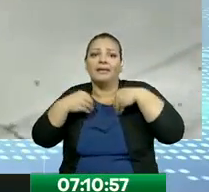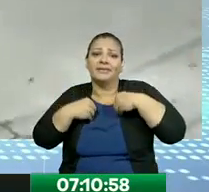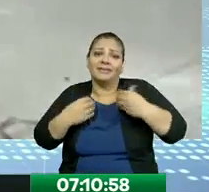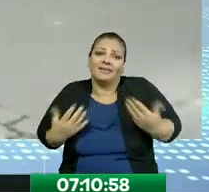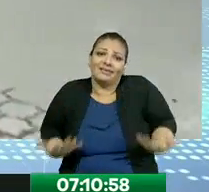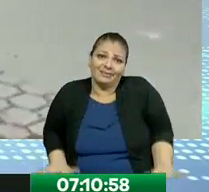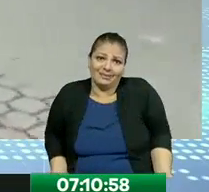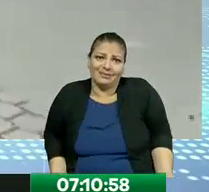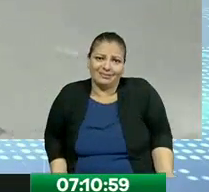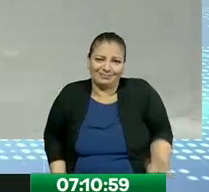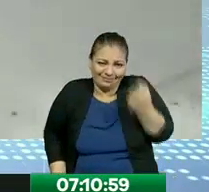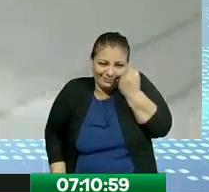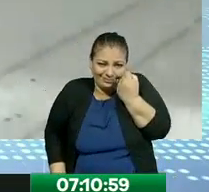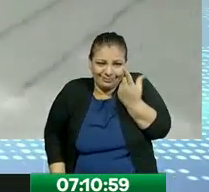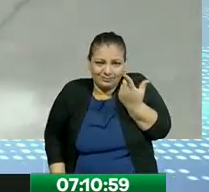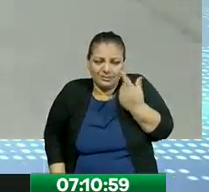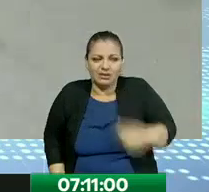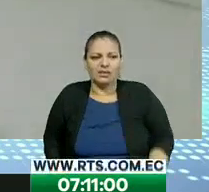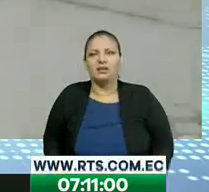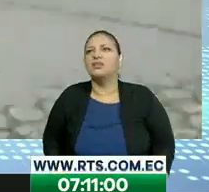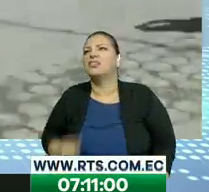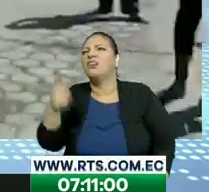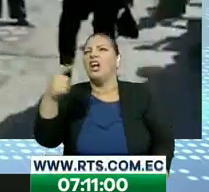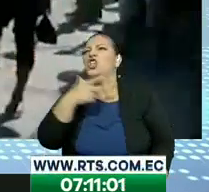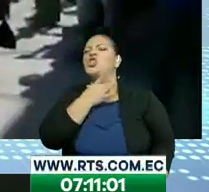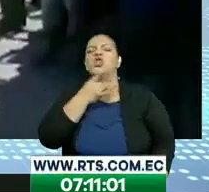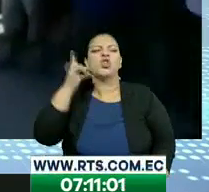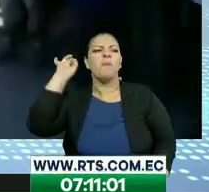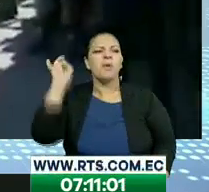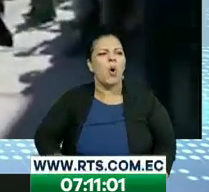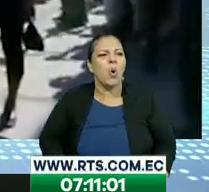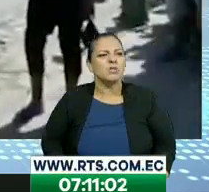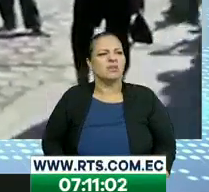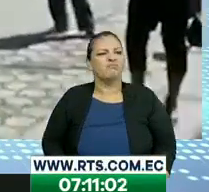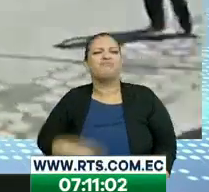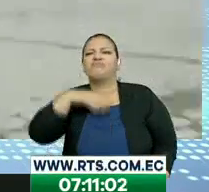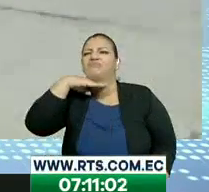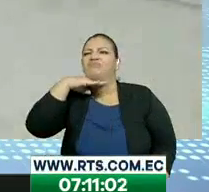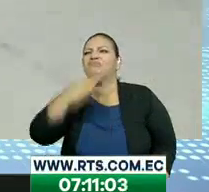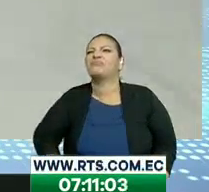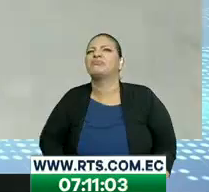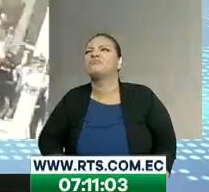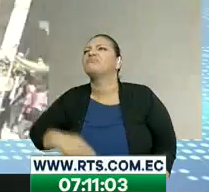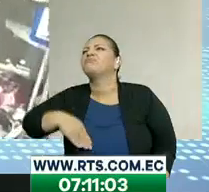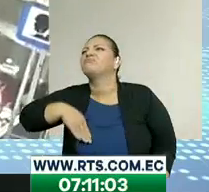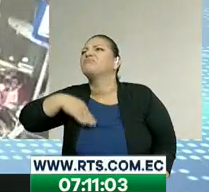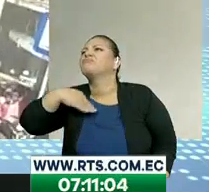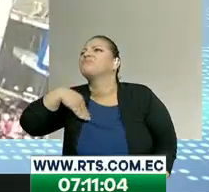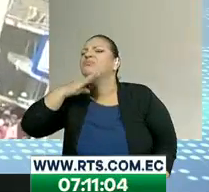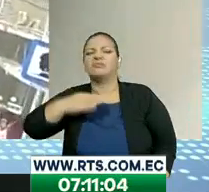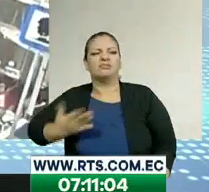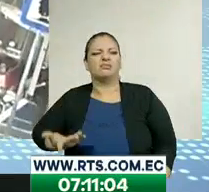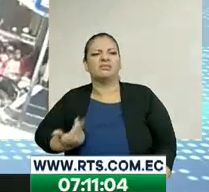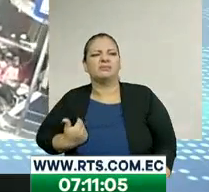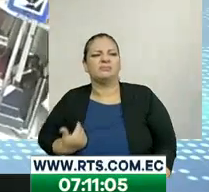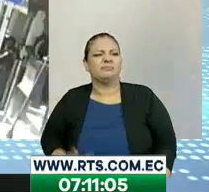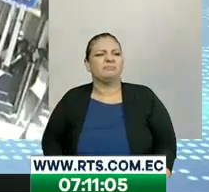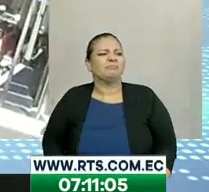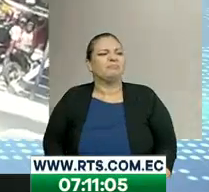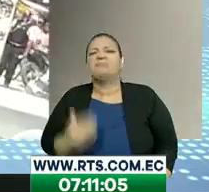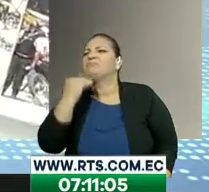están vigentes. No podemos, sobre pretexto de cualquier situación, hacer lo que nos da la regalada gana, y sobre todo esta